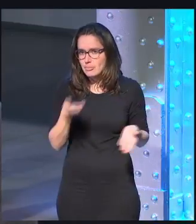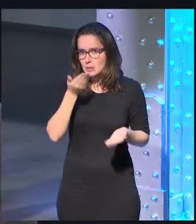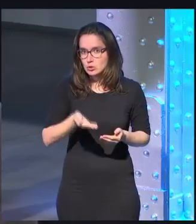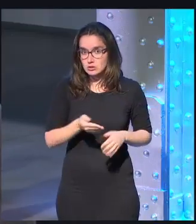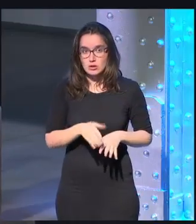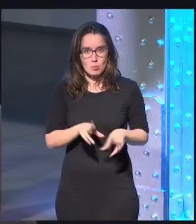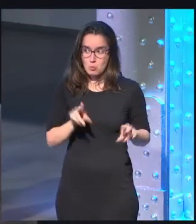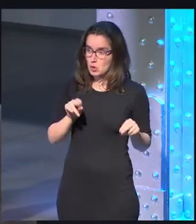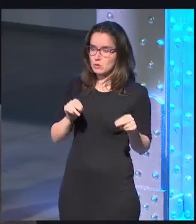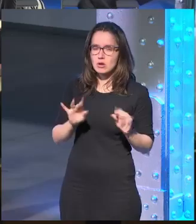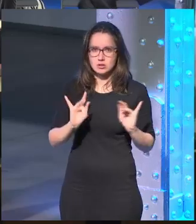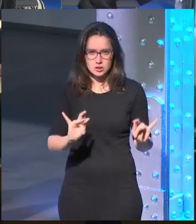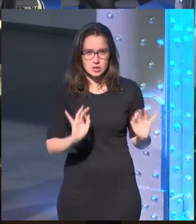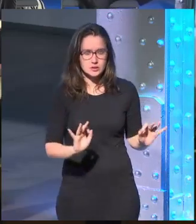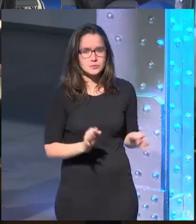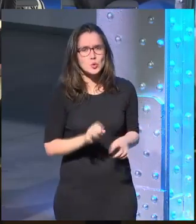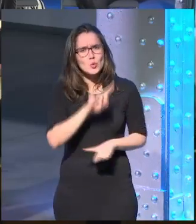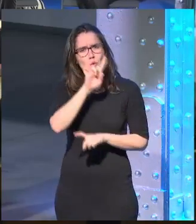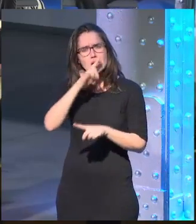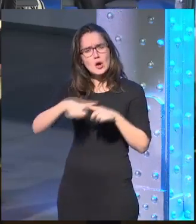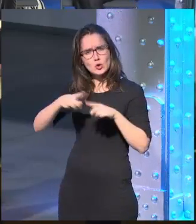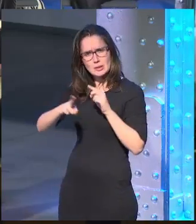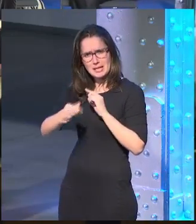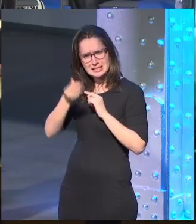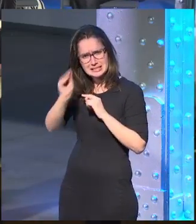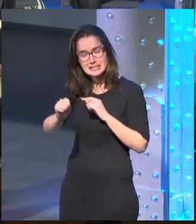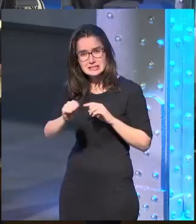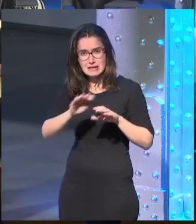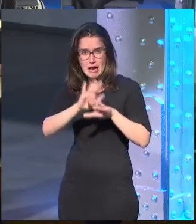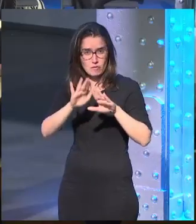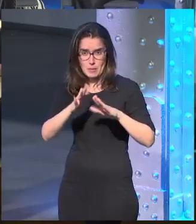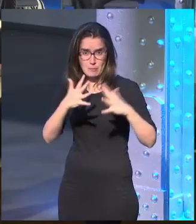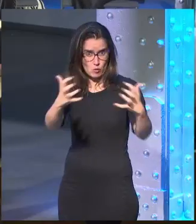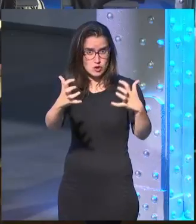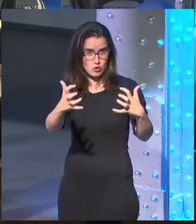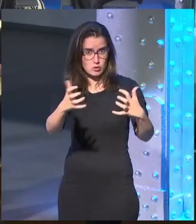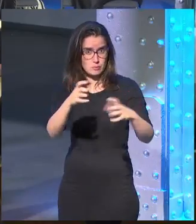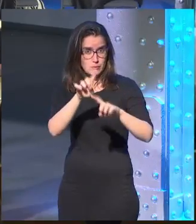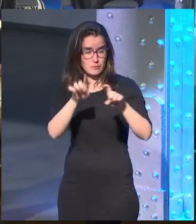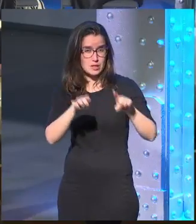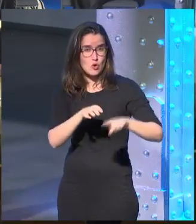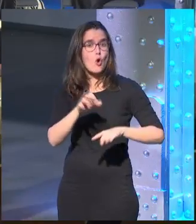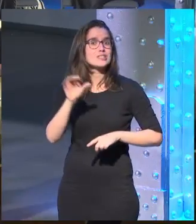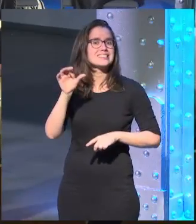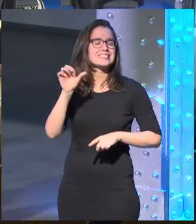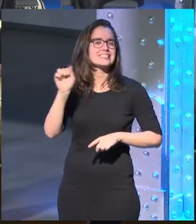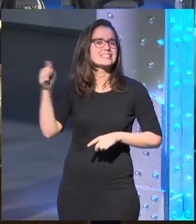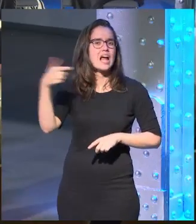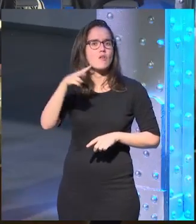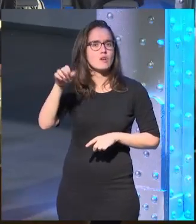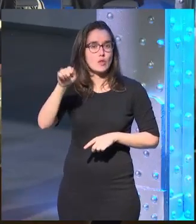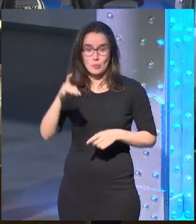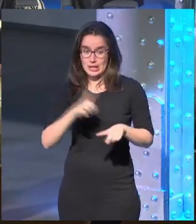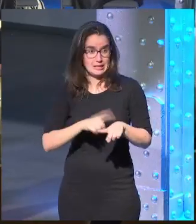wow, va a cambiar todo. Una cosa más, Eduardo, y ya vamos a dar la palabra a don Salvador Sánchez Terán, porque nos